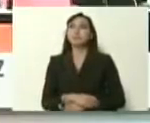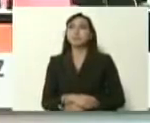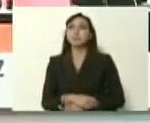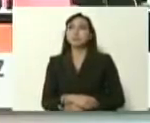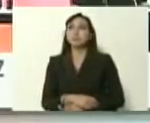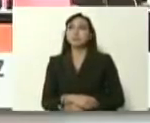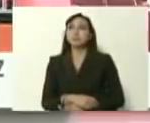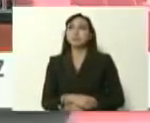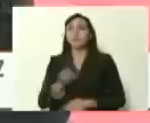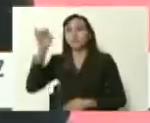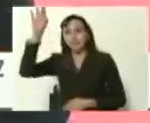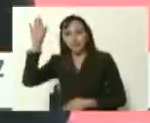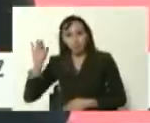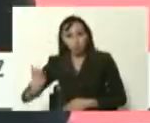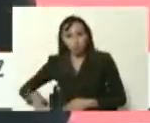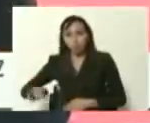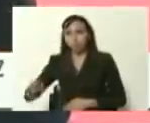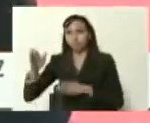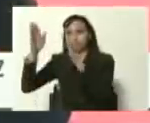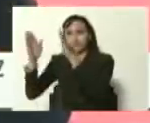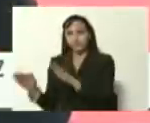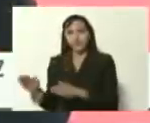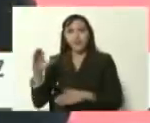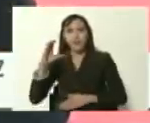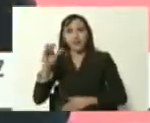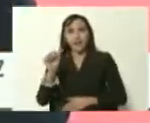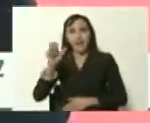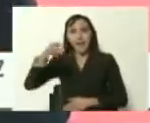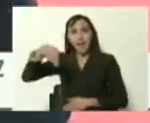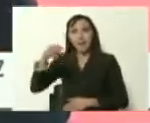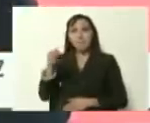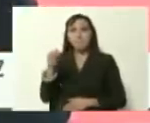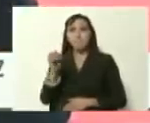y pastor Alfonso Campos.